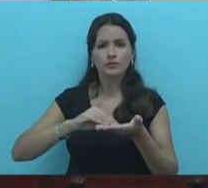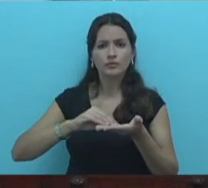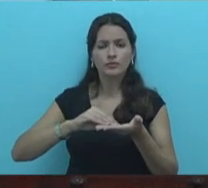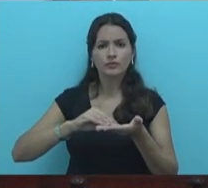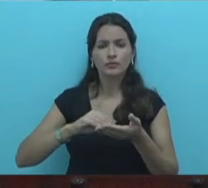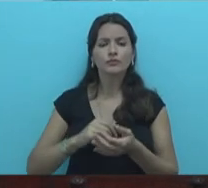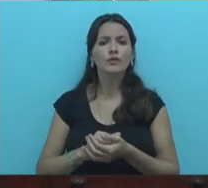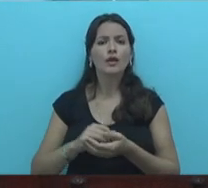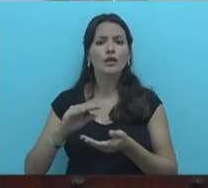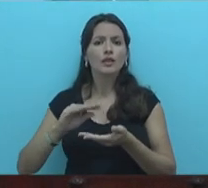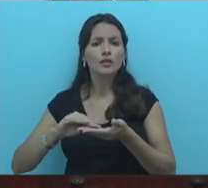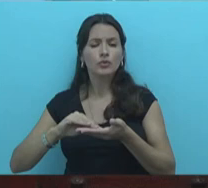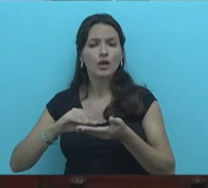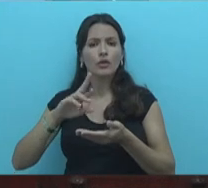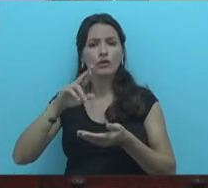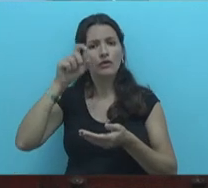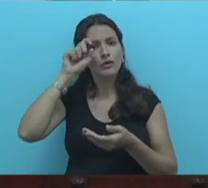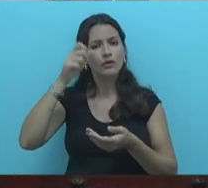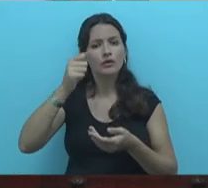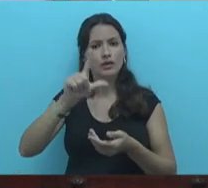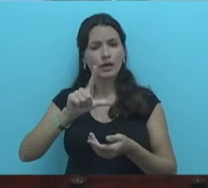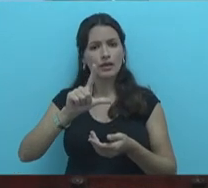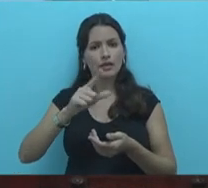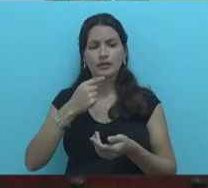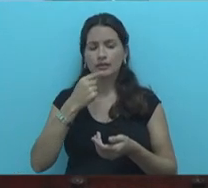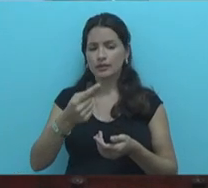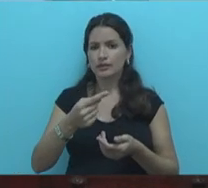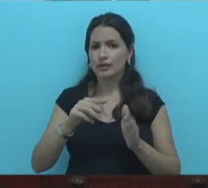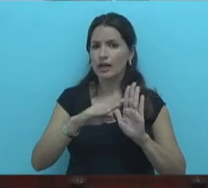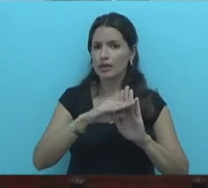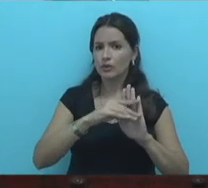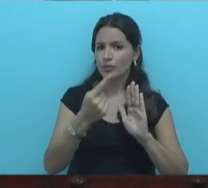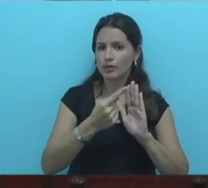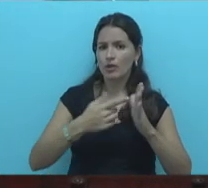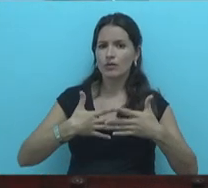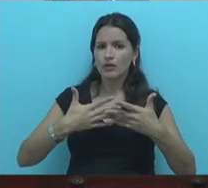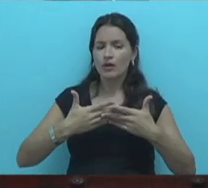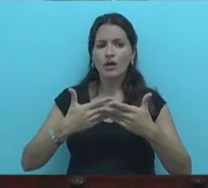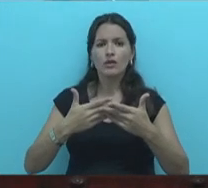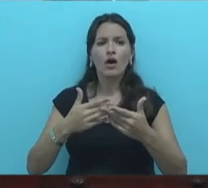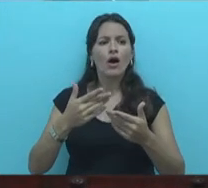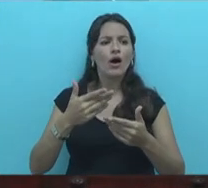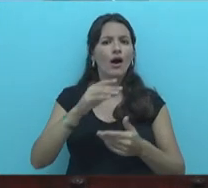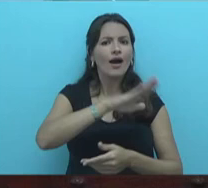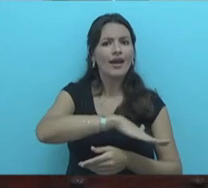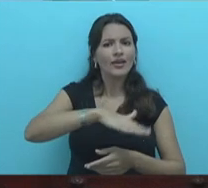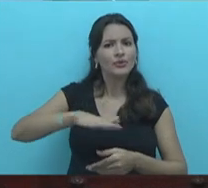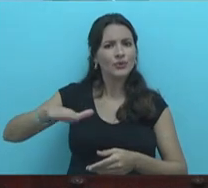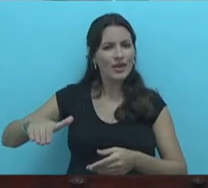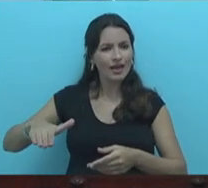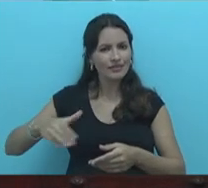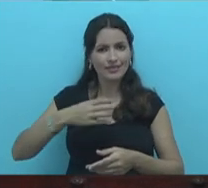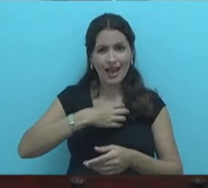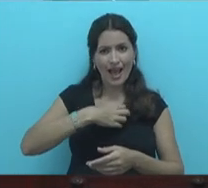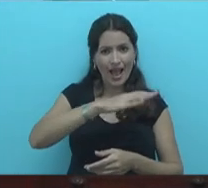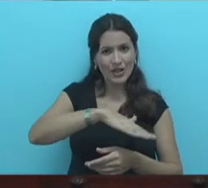autor es el diputado Gabriel Real, artículo primero, declaras el beneplácito por el desempeño de los estudiantes del nivel primario, alumnos